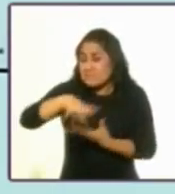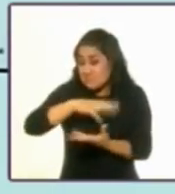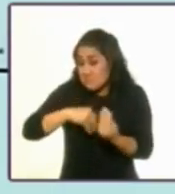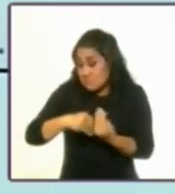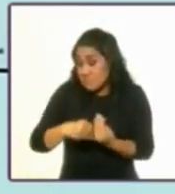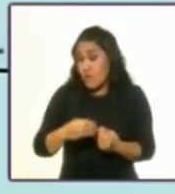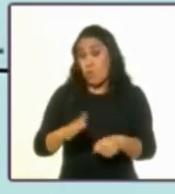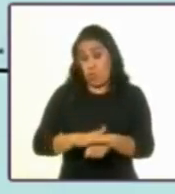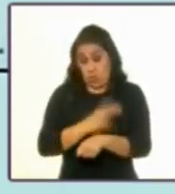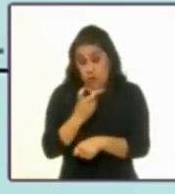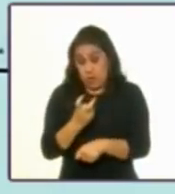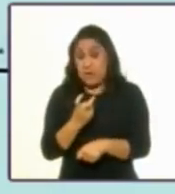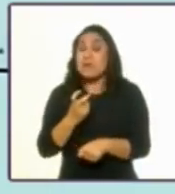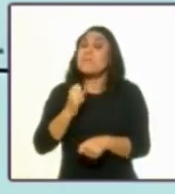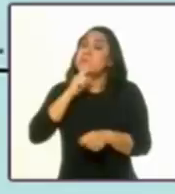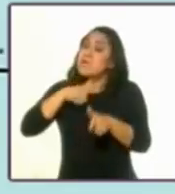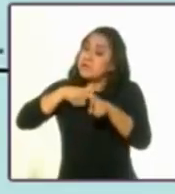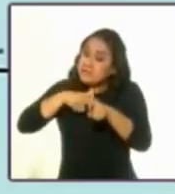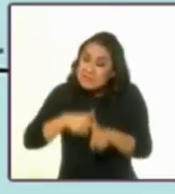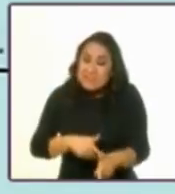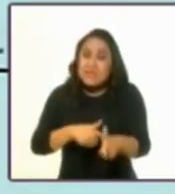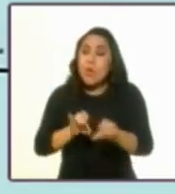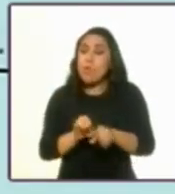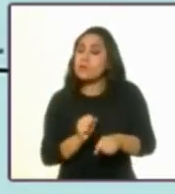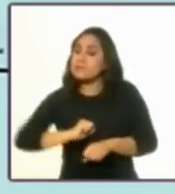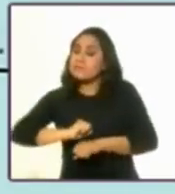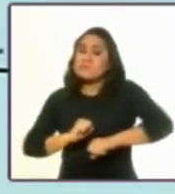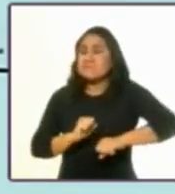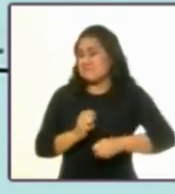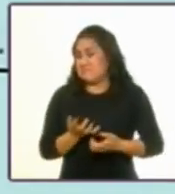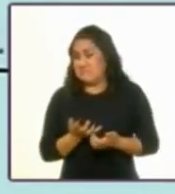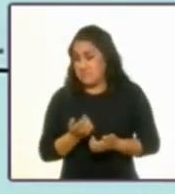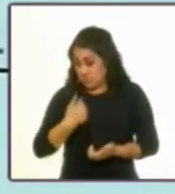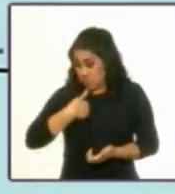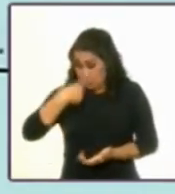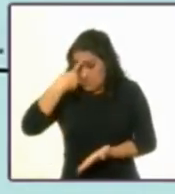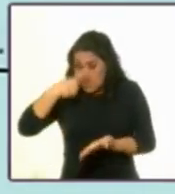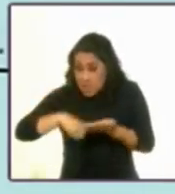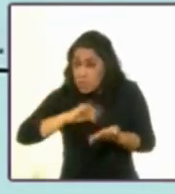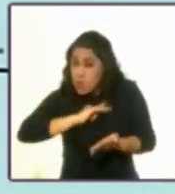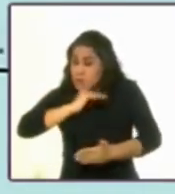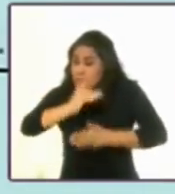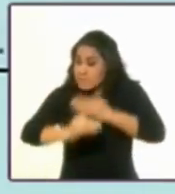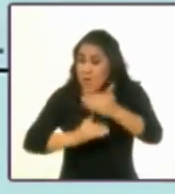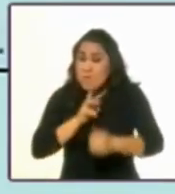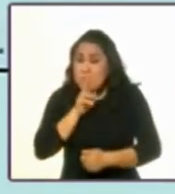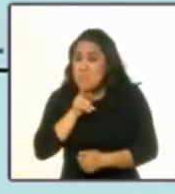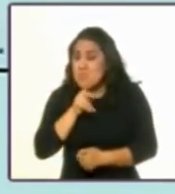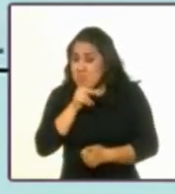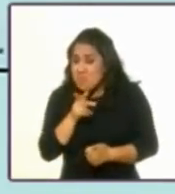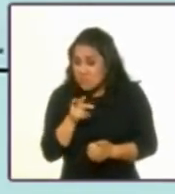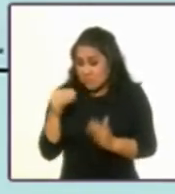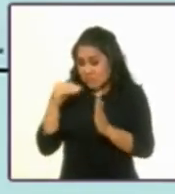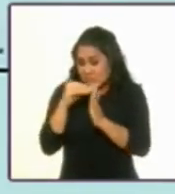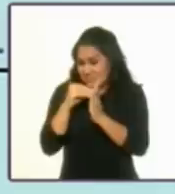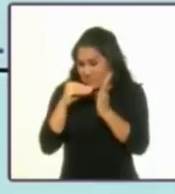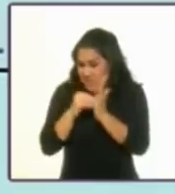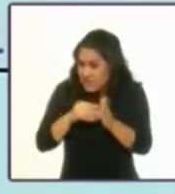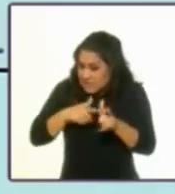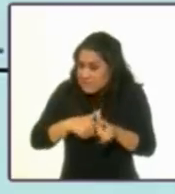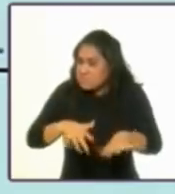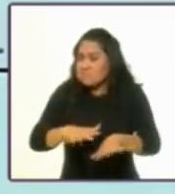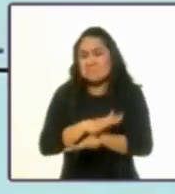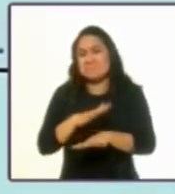es la misma política que en telar no creo que se vaya a poder desarrollar precisamente una política consistente